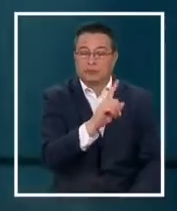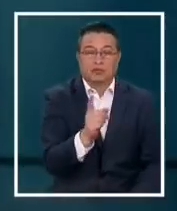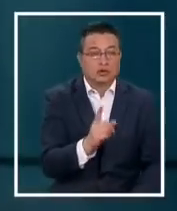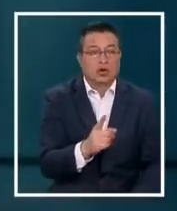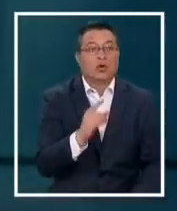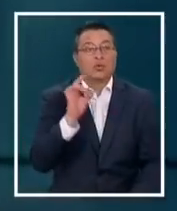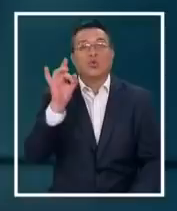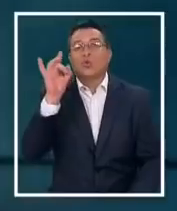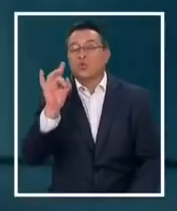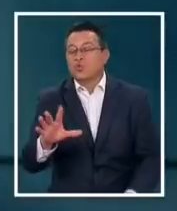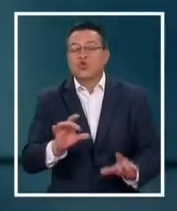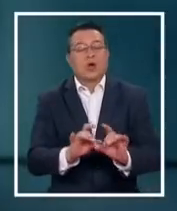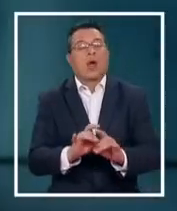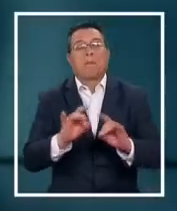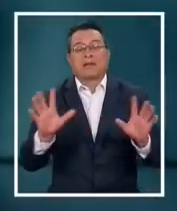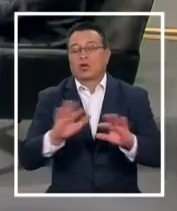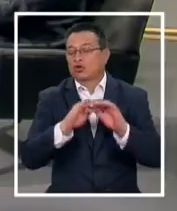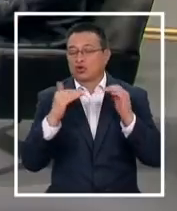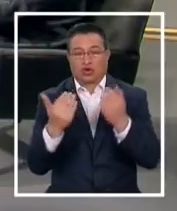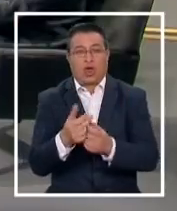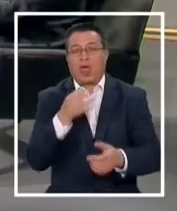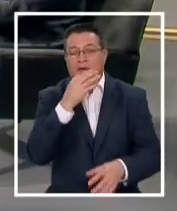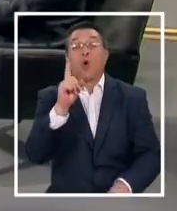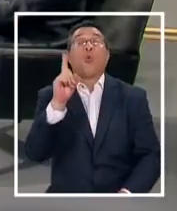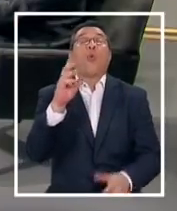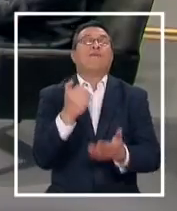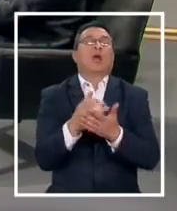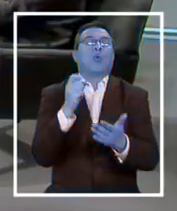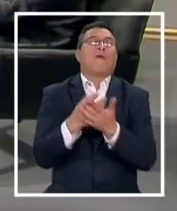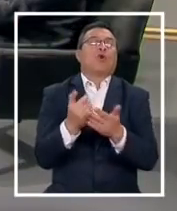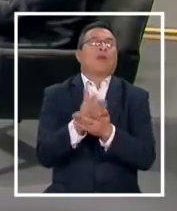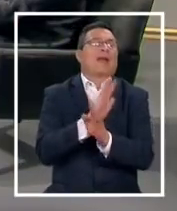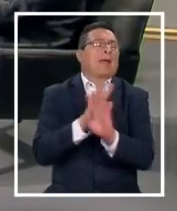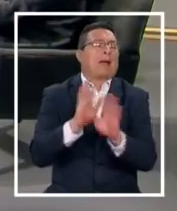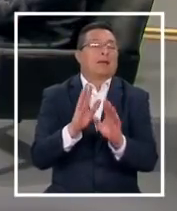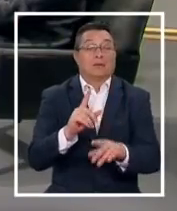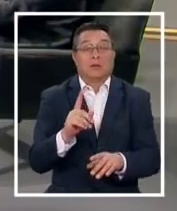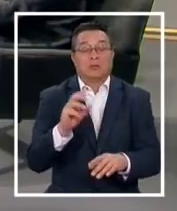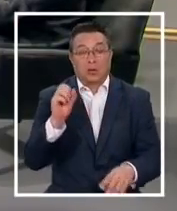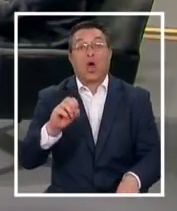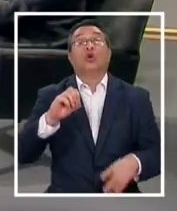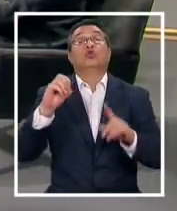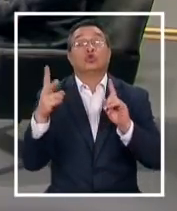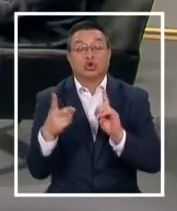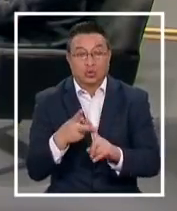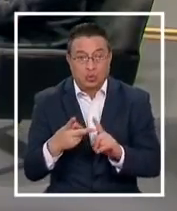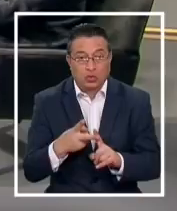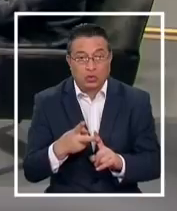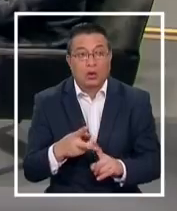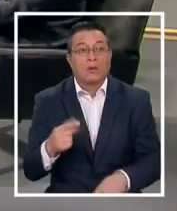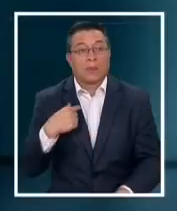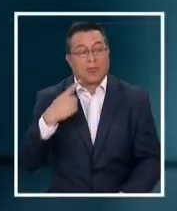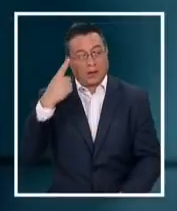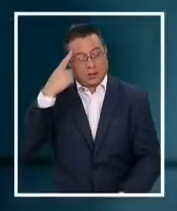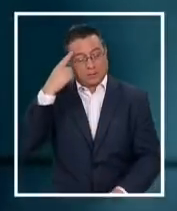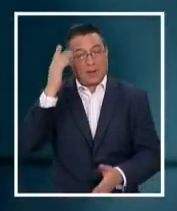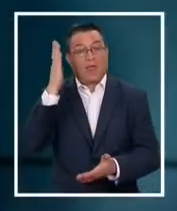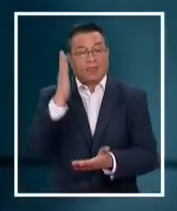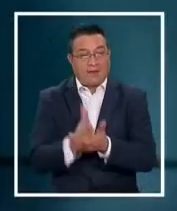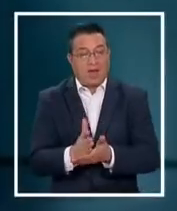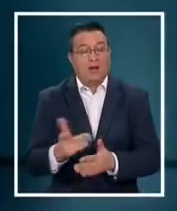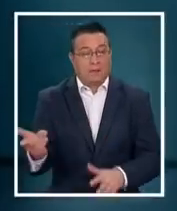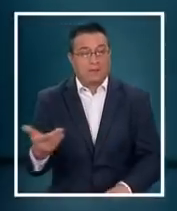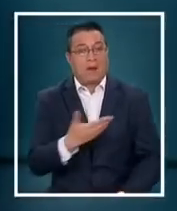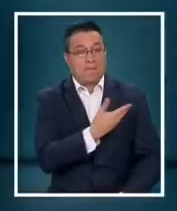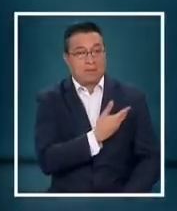extraordinario, único, excepcional, todos dijeron lo mismo. Hubo un segundo y en el segundo, teniendo el deber del